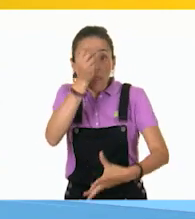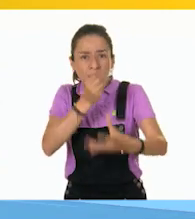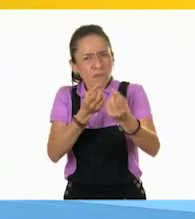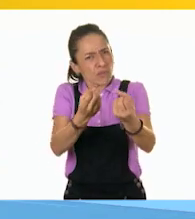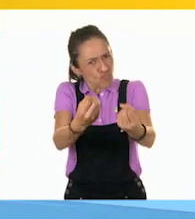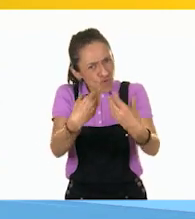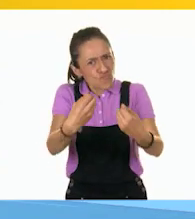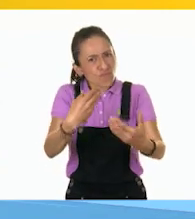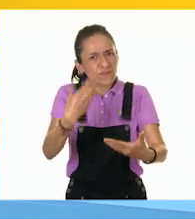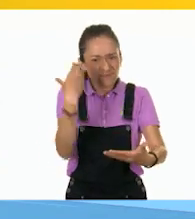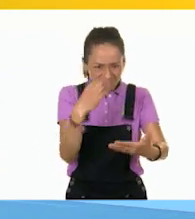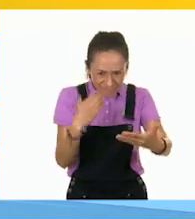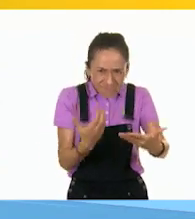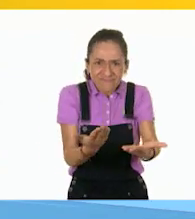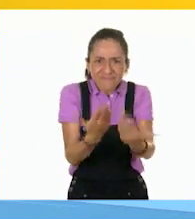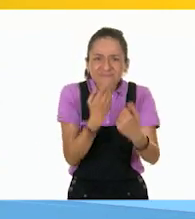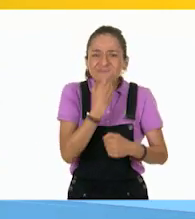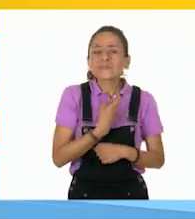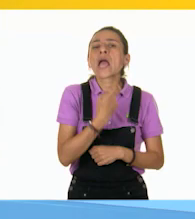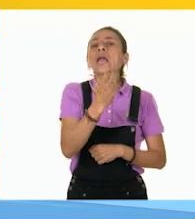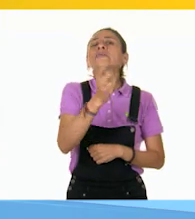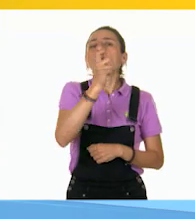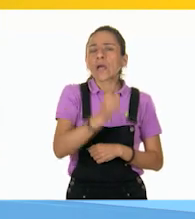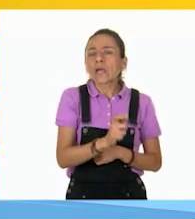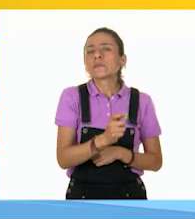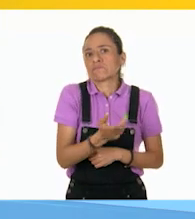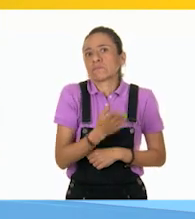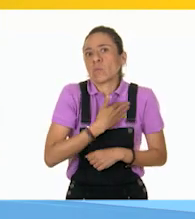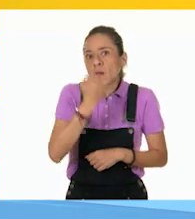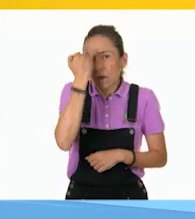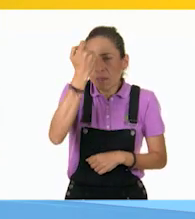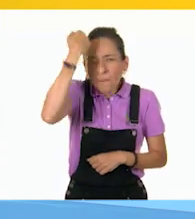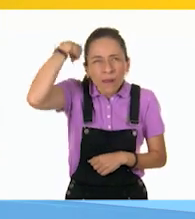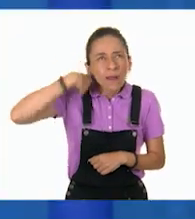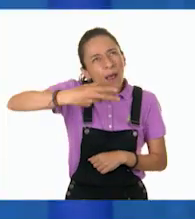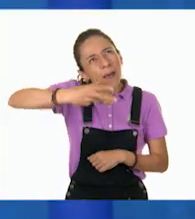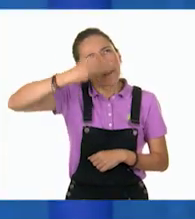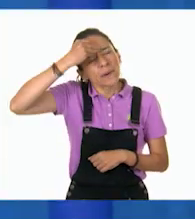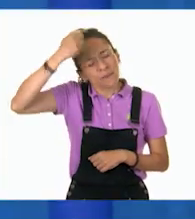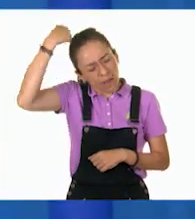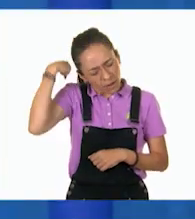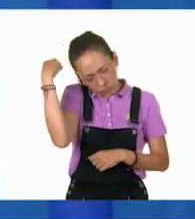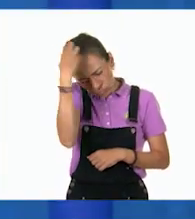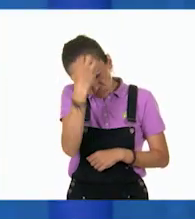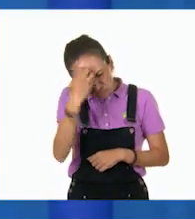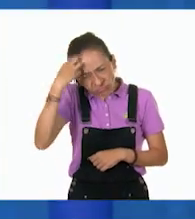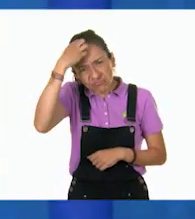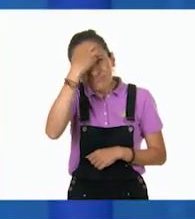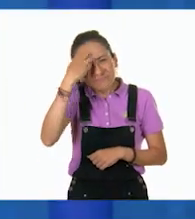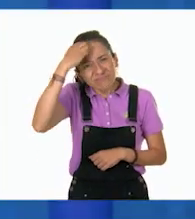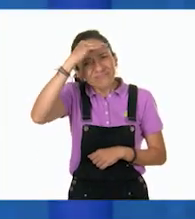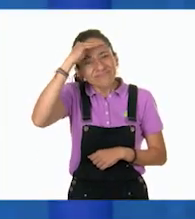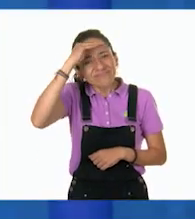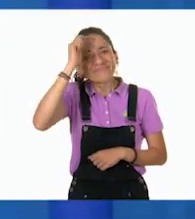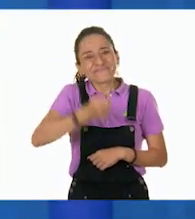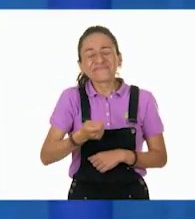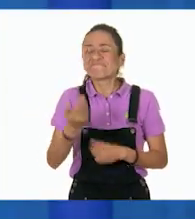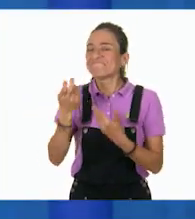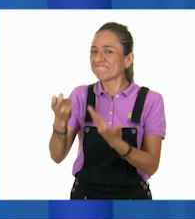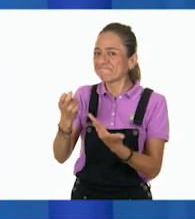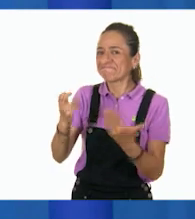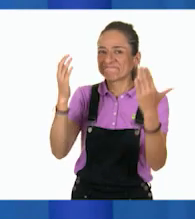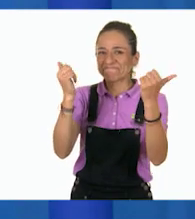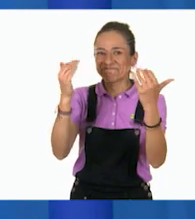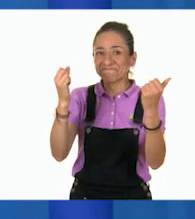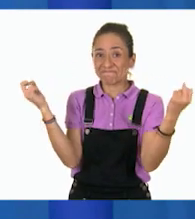pues esta es una excelente forma de reflexionar nuestro aprendizaje. Así es. Y nos despedimos. Nos vemos en la